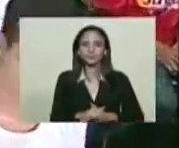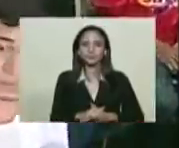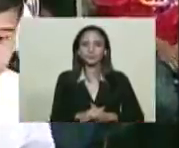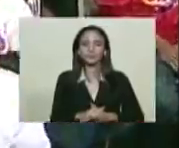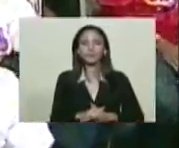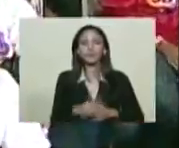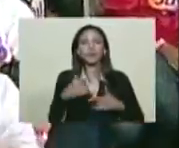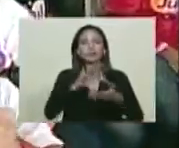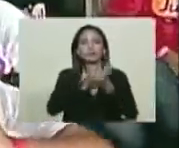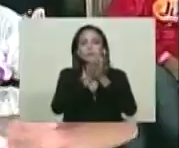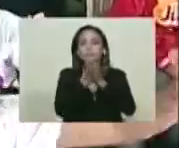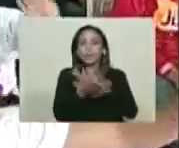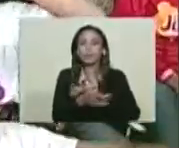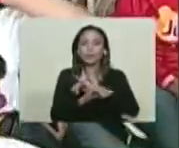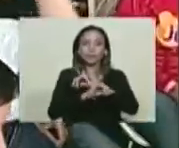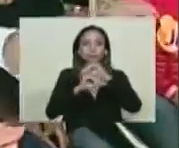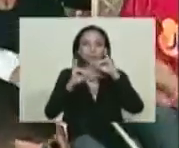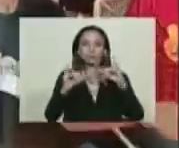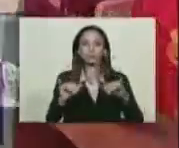Ya basta.